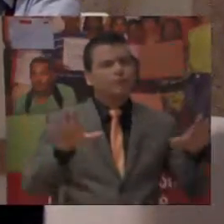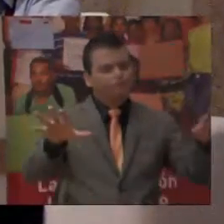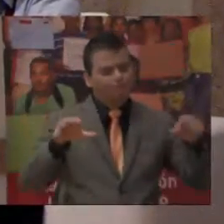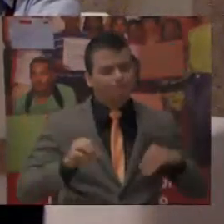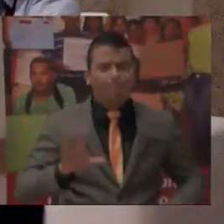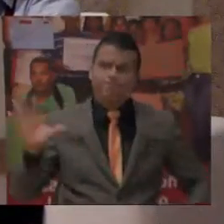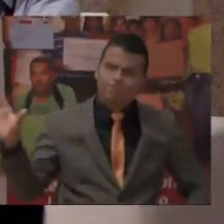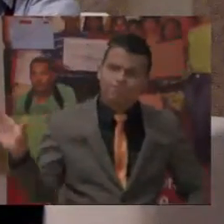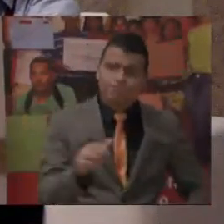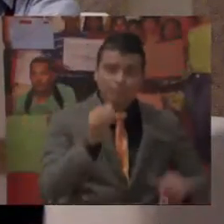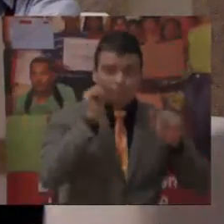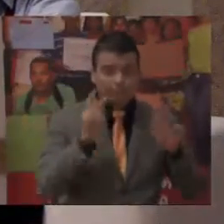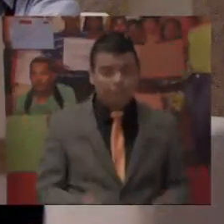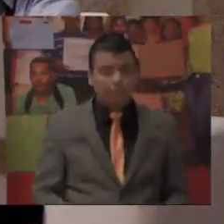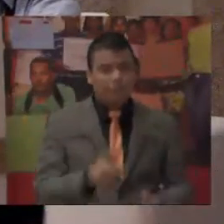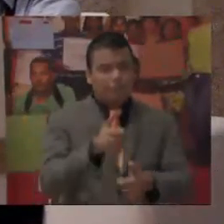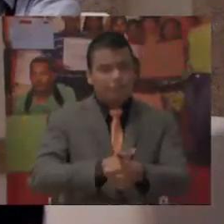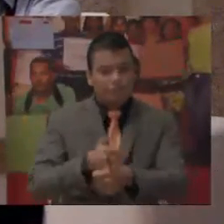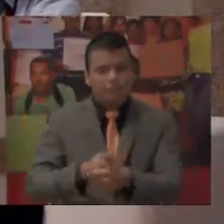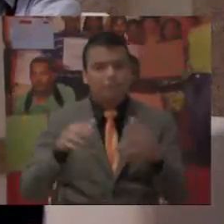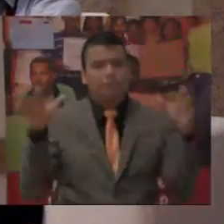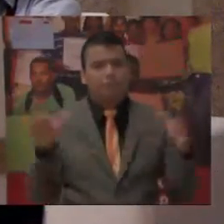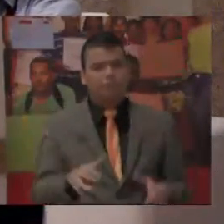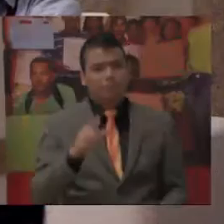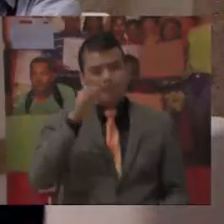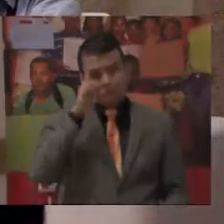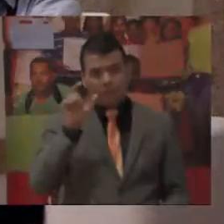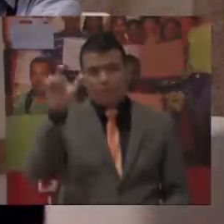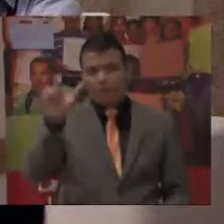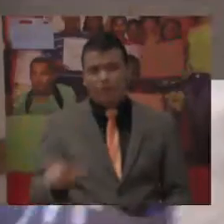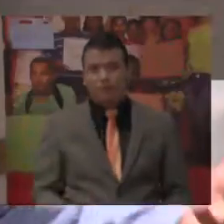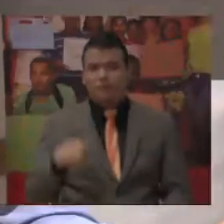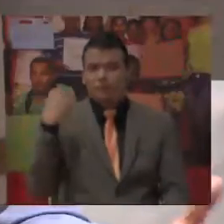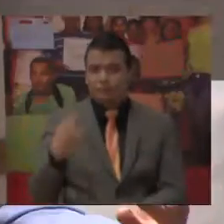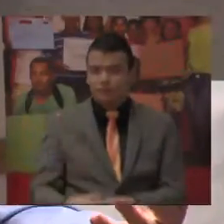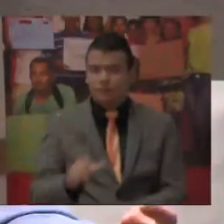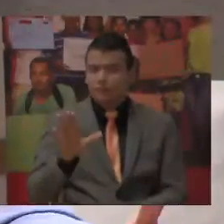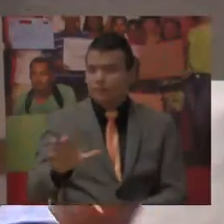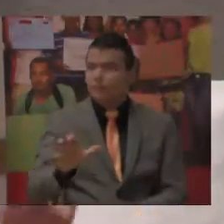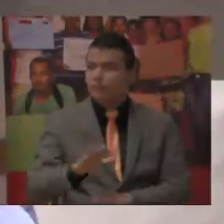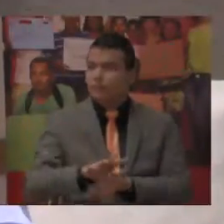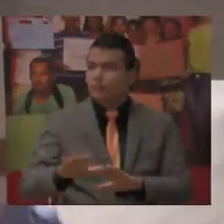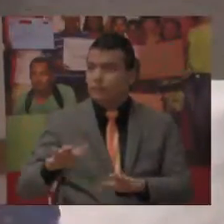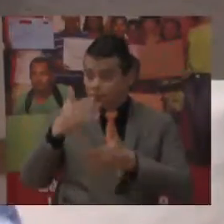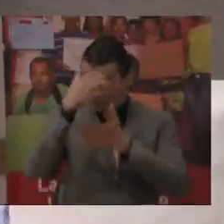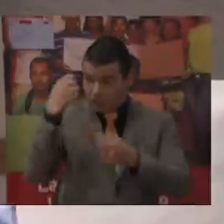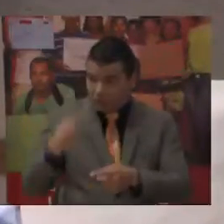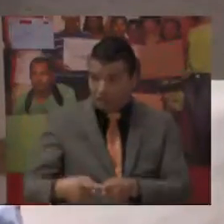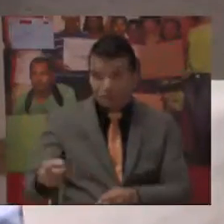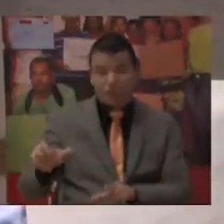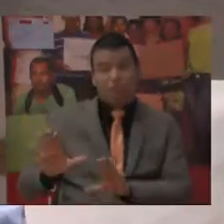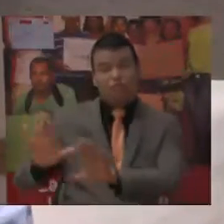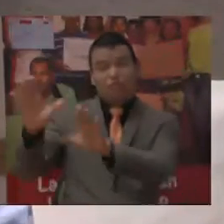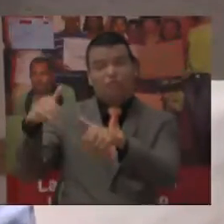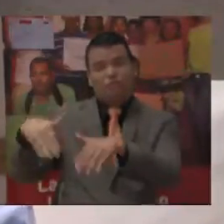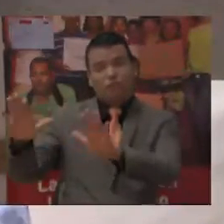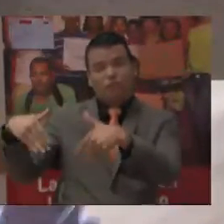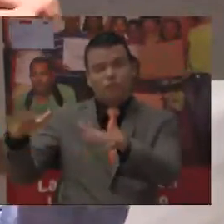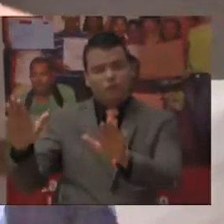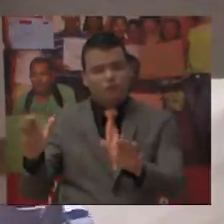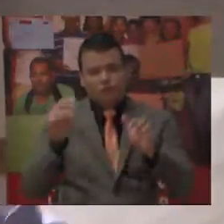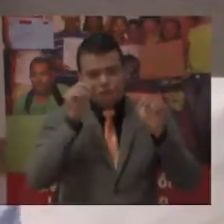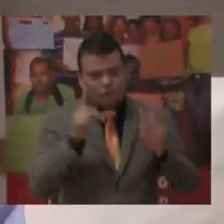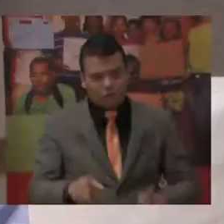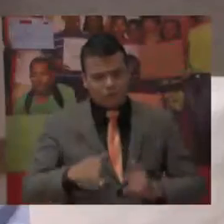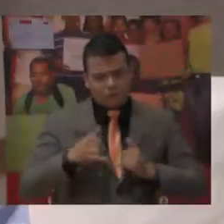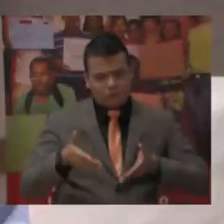todos como ciudadano común. Como no podemos ver al reinsertado como un extraño, lo tenemos que ver como un colombiano igual al nuestro que ha